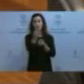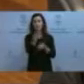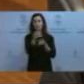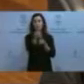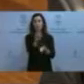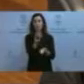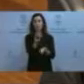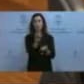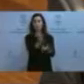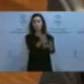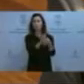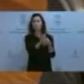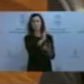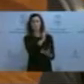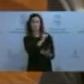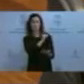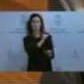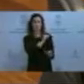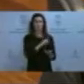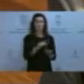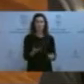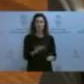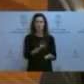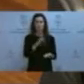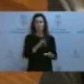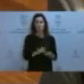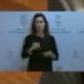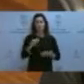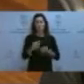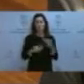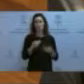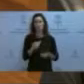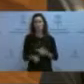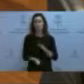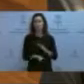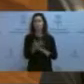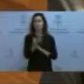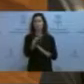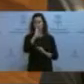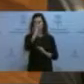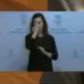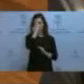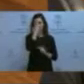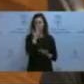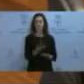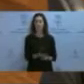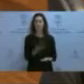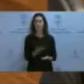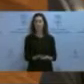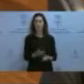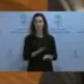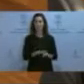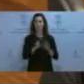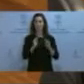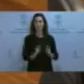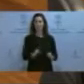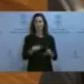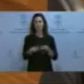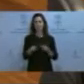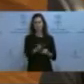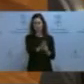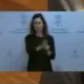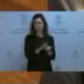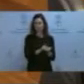pregunta. A raíz de la instrucción del procedimiento principal, pues se constató que numerosas adquisiciones de material destinadas a